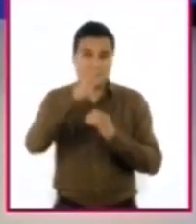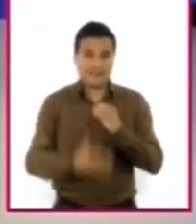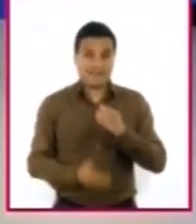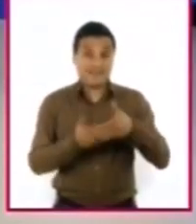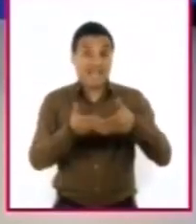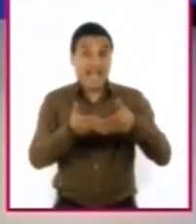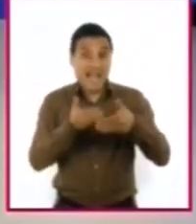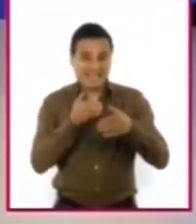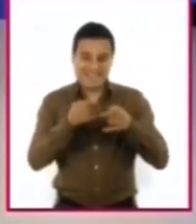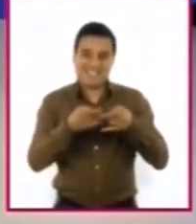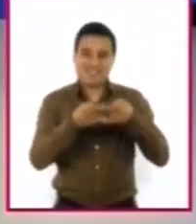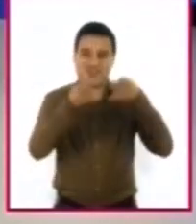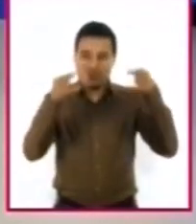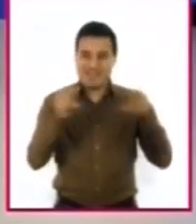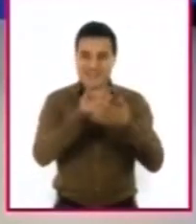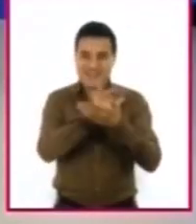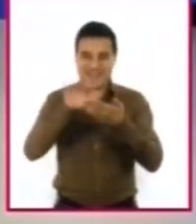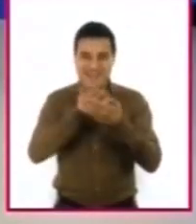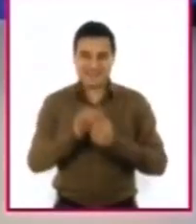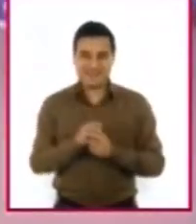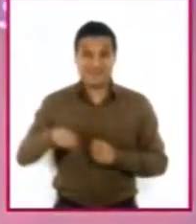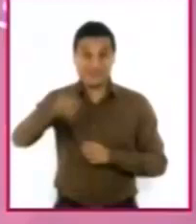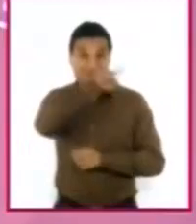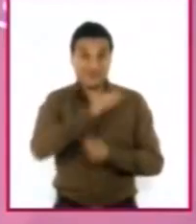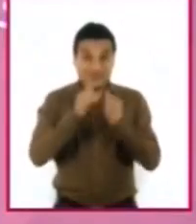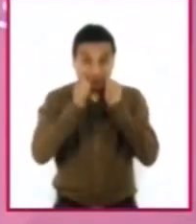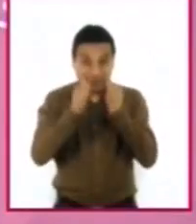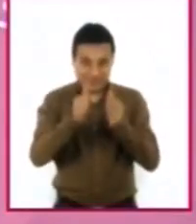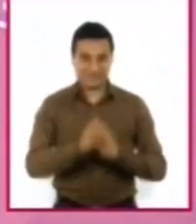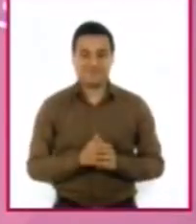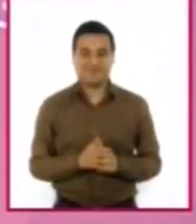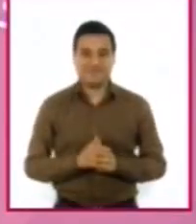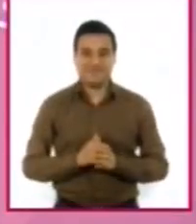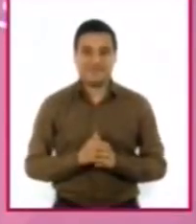un pequeño cuento. Presta atención y escucha esta historia.